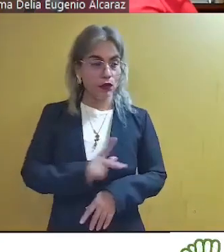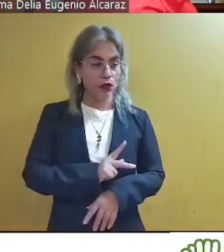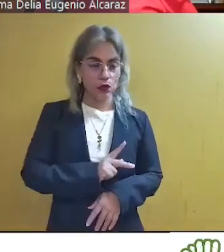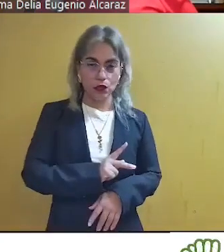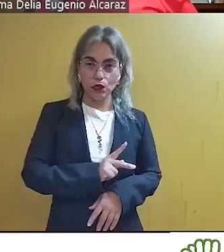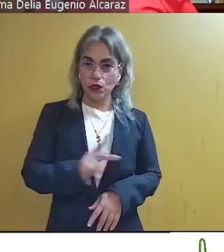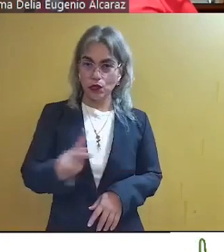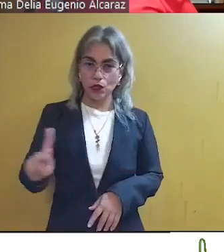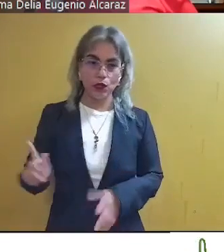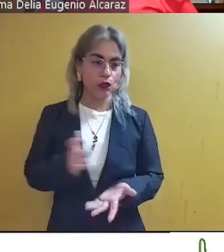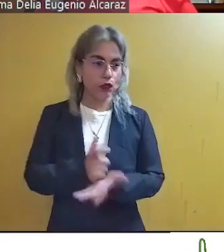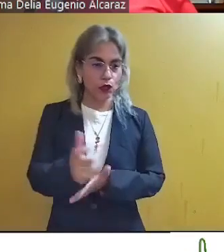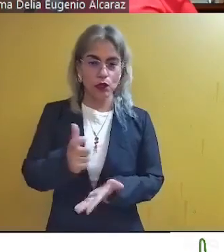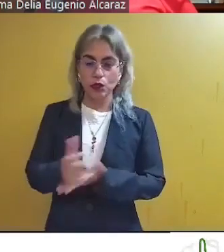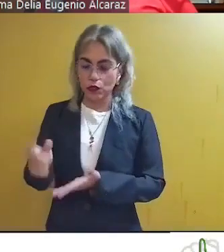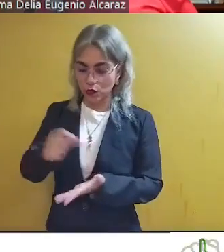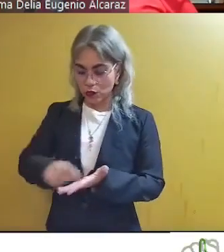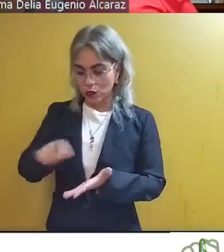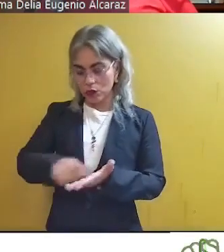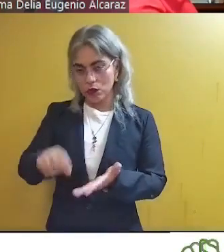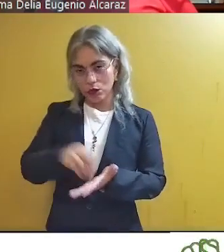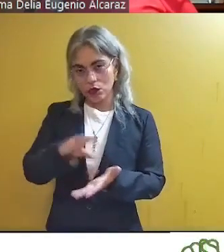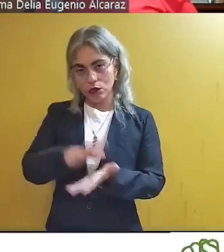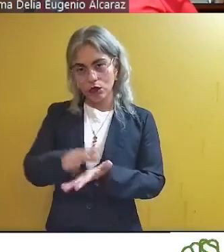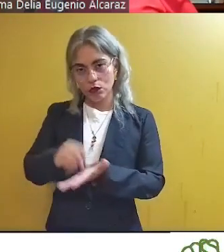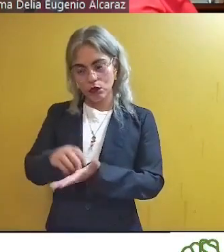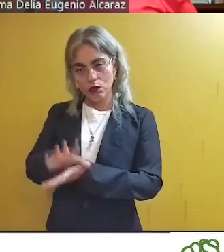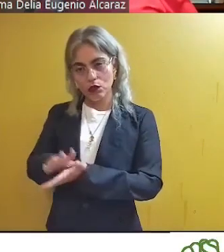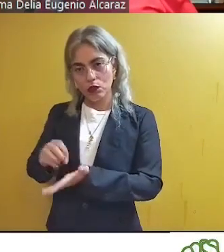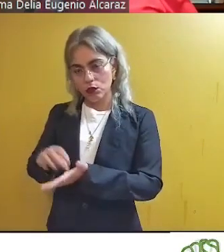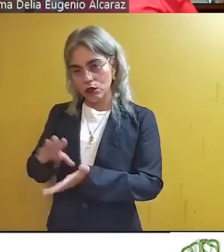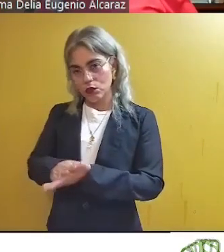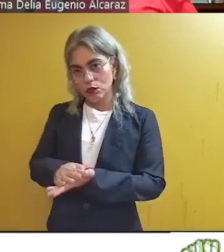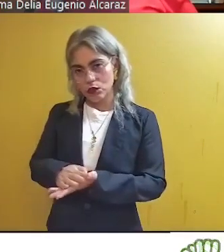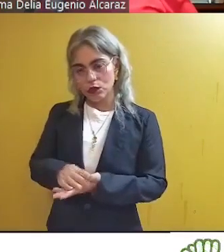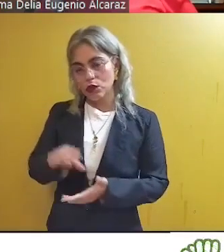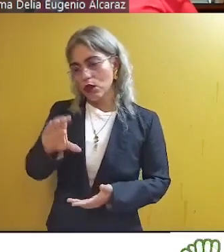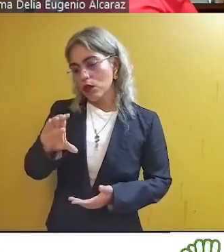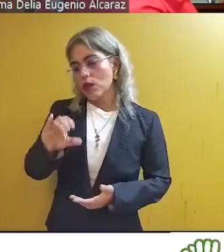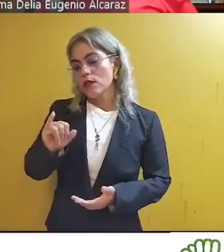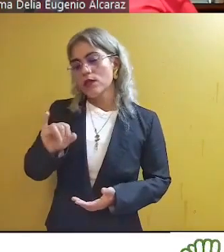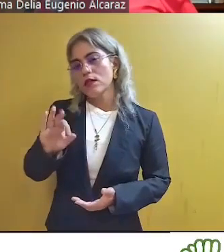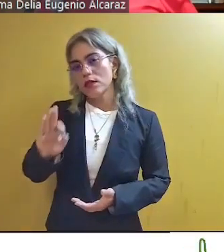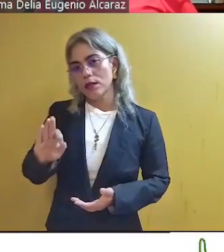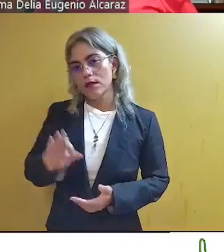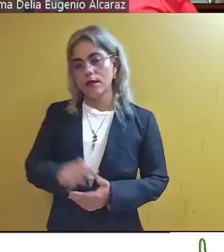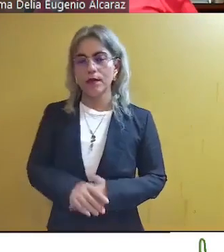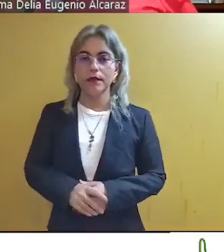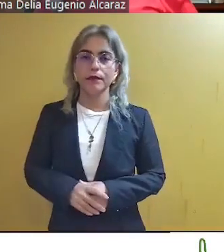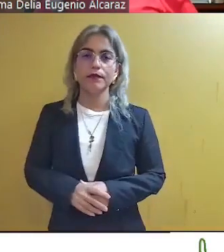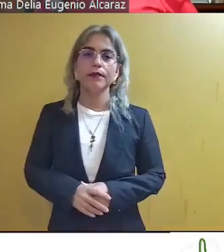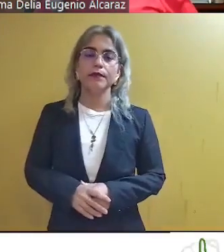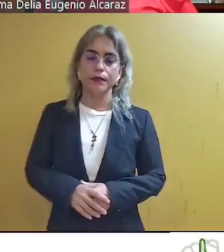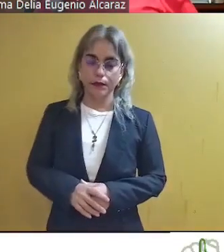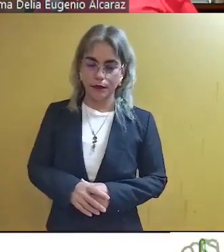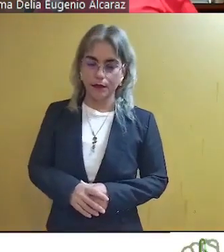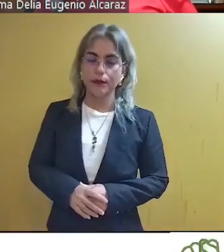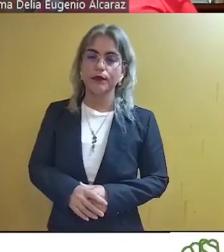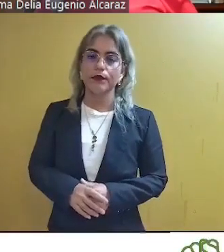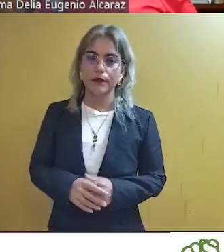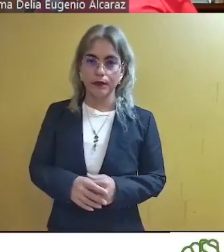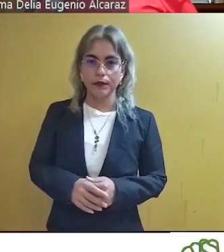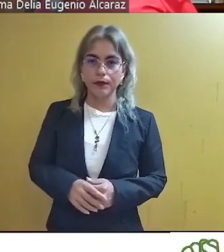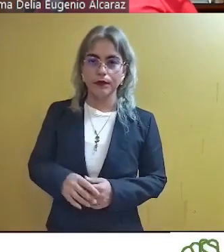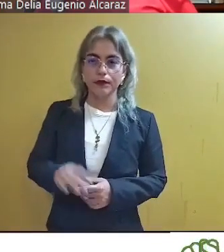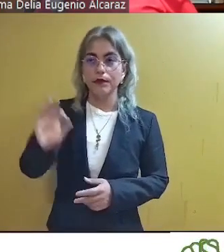debidamente registrados en el Sistema Integral de Fiscalización, SIF, pues las prerrogativas que se les asignan derivan del presupuesto